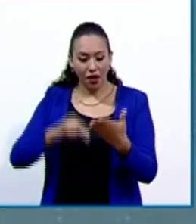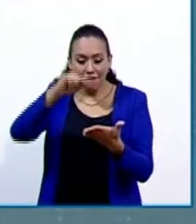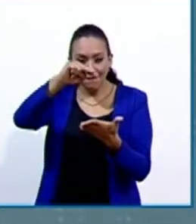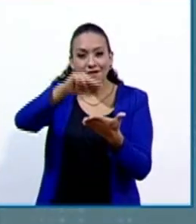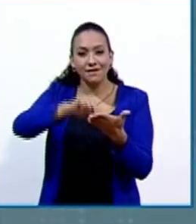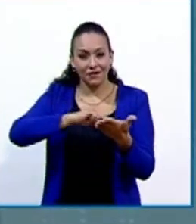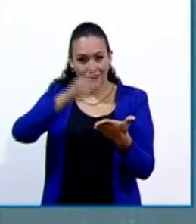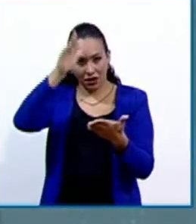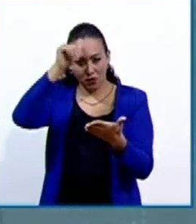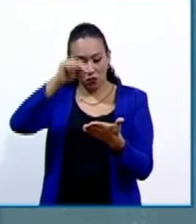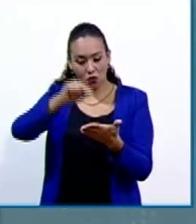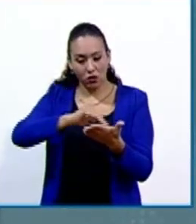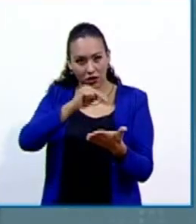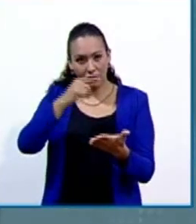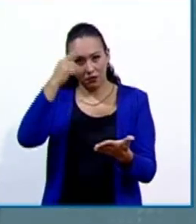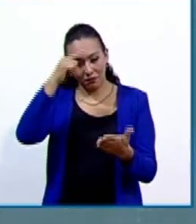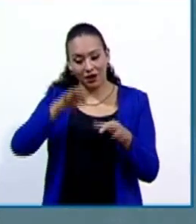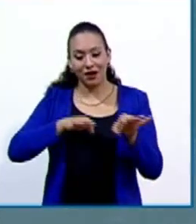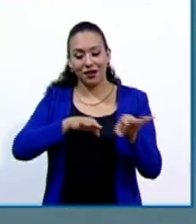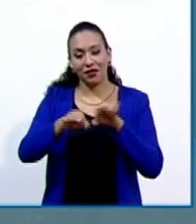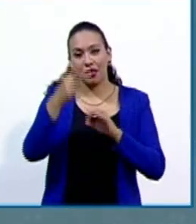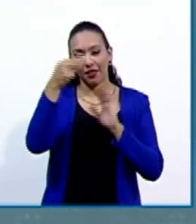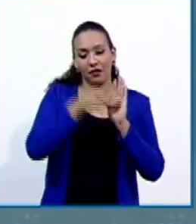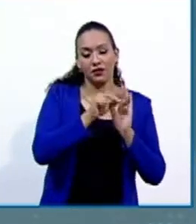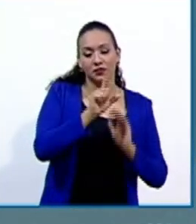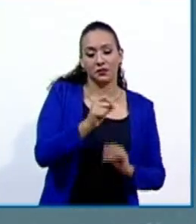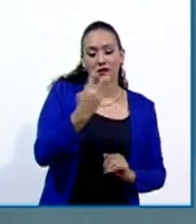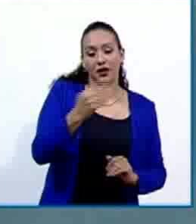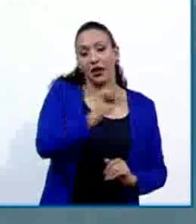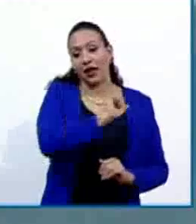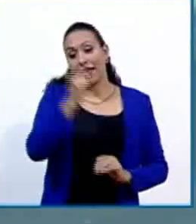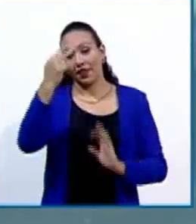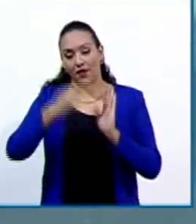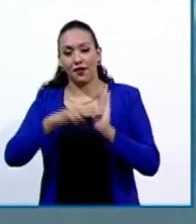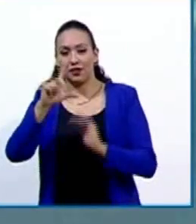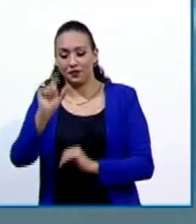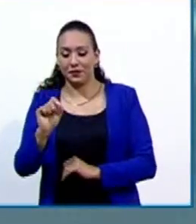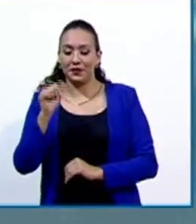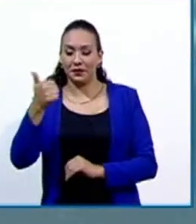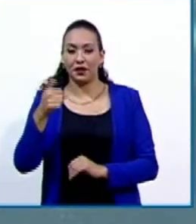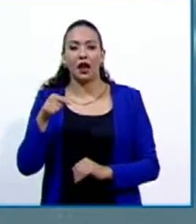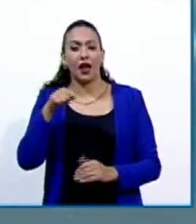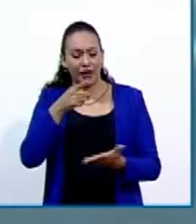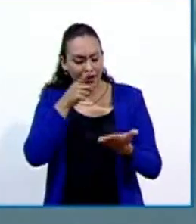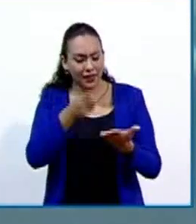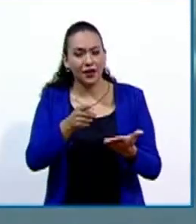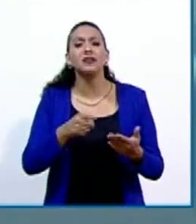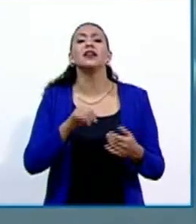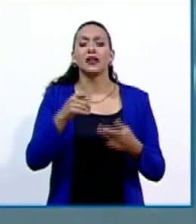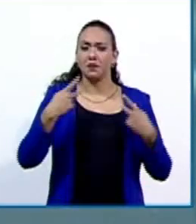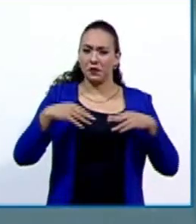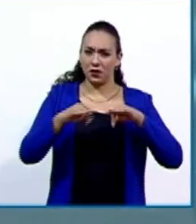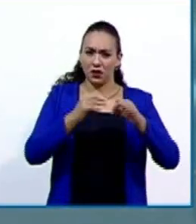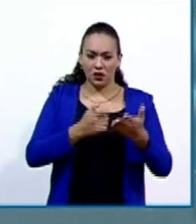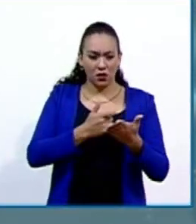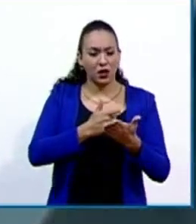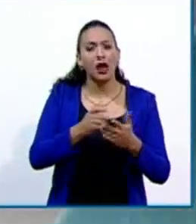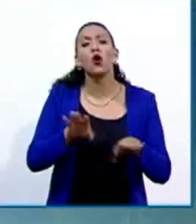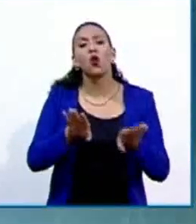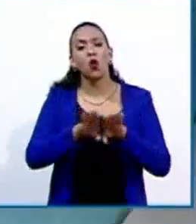Condiciones Generales de Trabajo 2024 a 2026, que contemplan mejoras para la base trabajadora